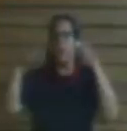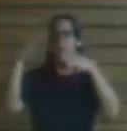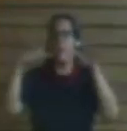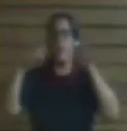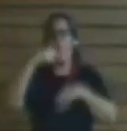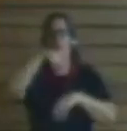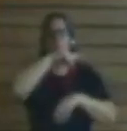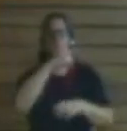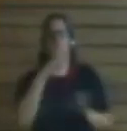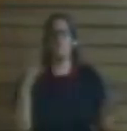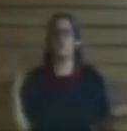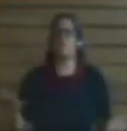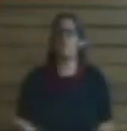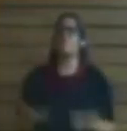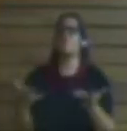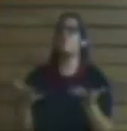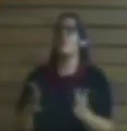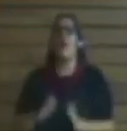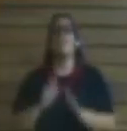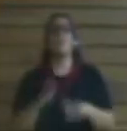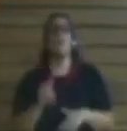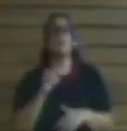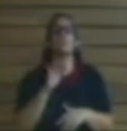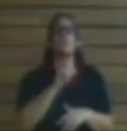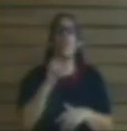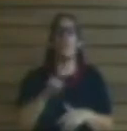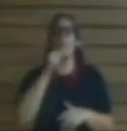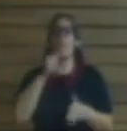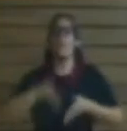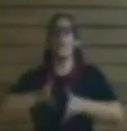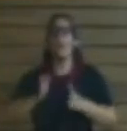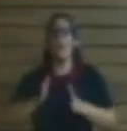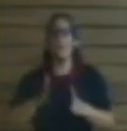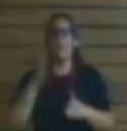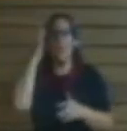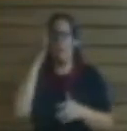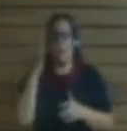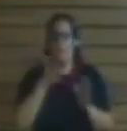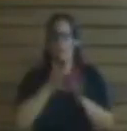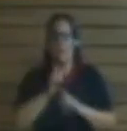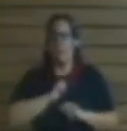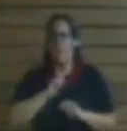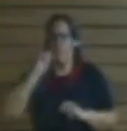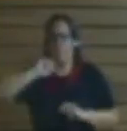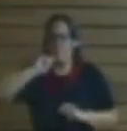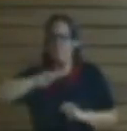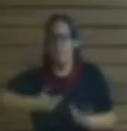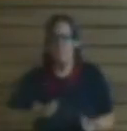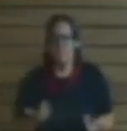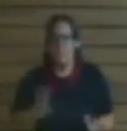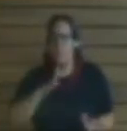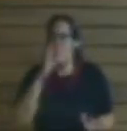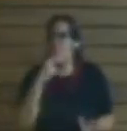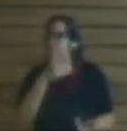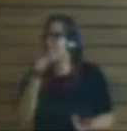los fervorosos defensores de Itoiz y del canal de Navarra, pues es para llorar. Es que no se lo cree nadie. No voy a entrar ni en la